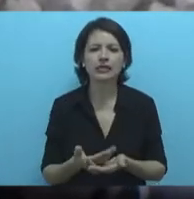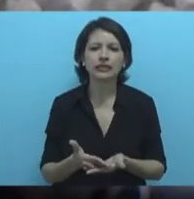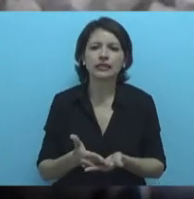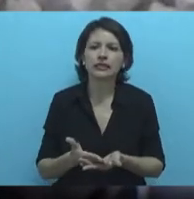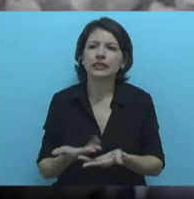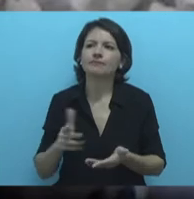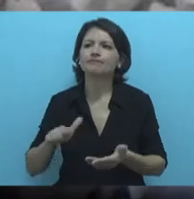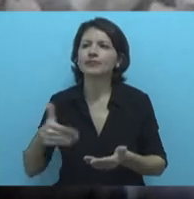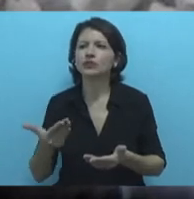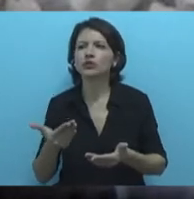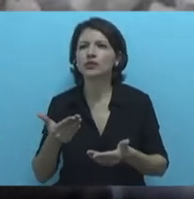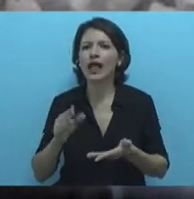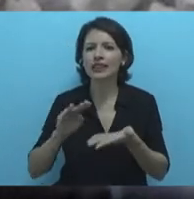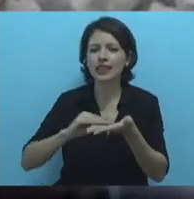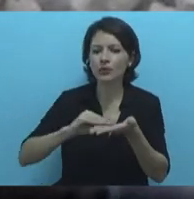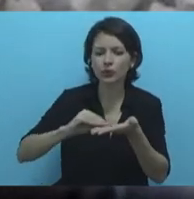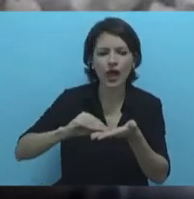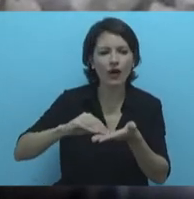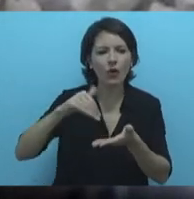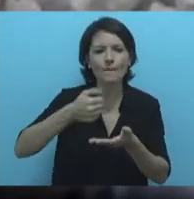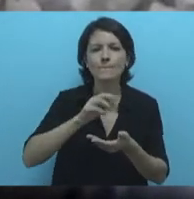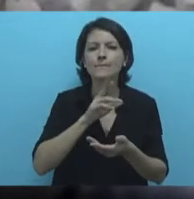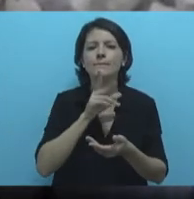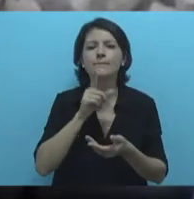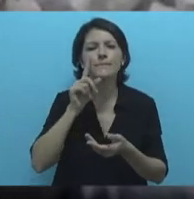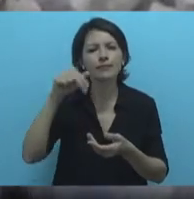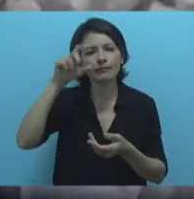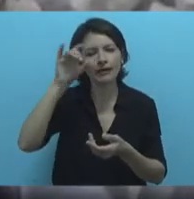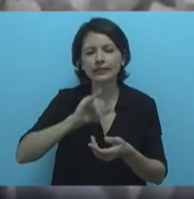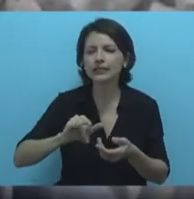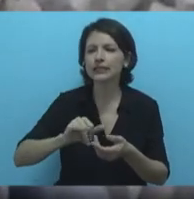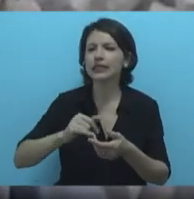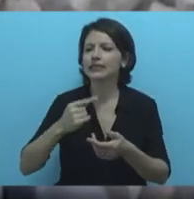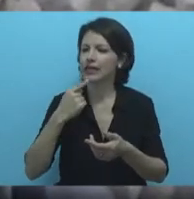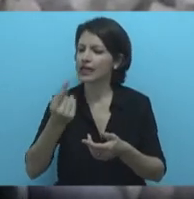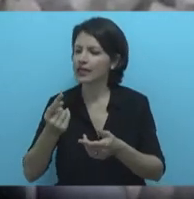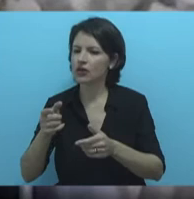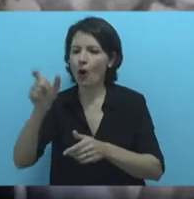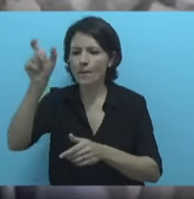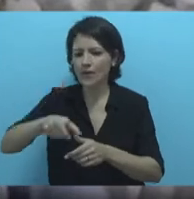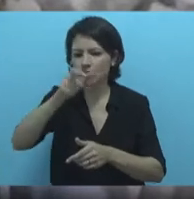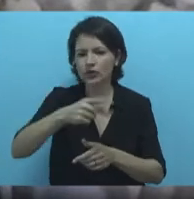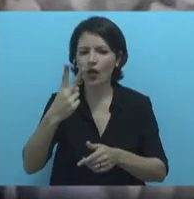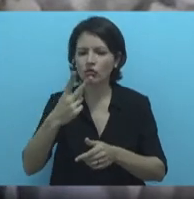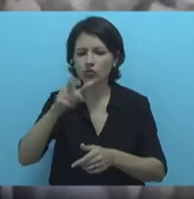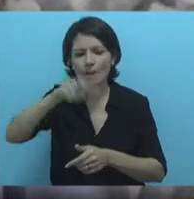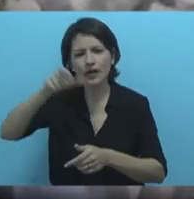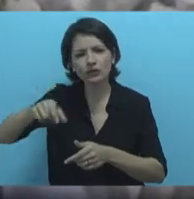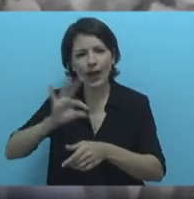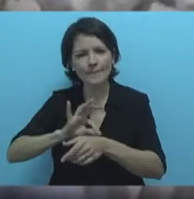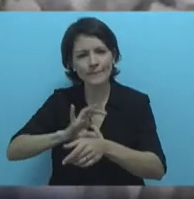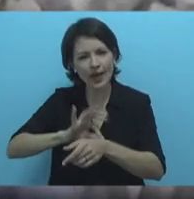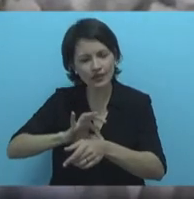diputado martínez a la declaración de hacer un reconocimiento a los dos médicos muertos josé ramón portillo